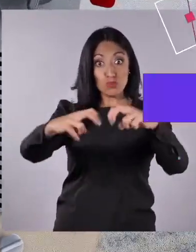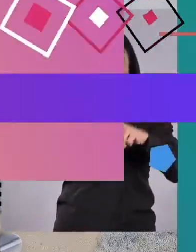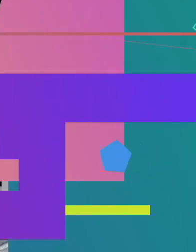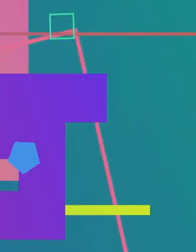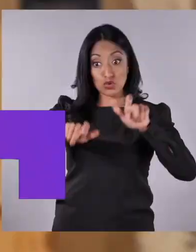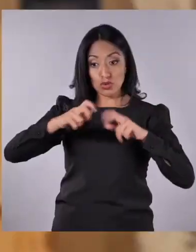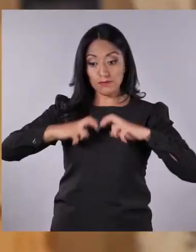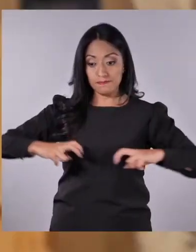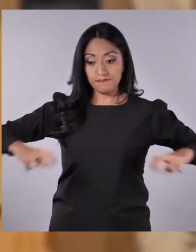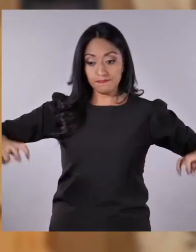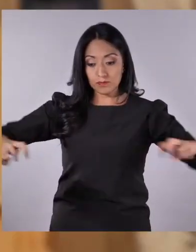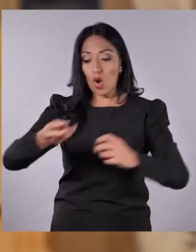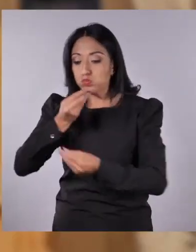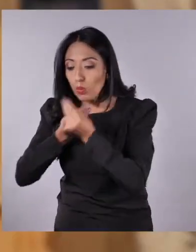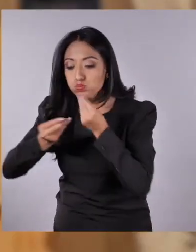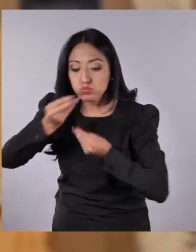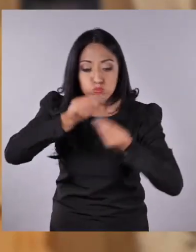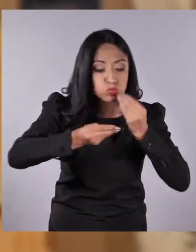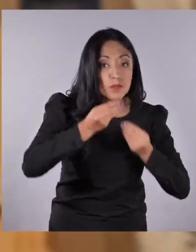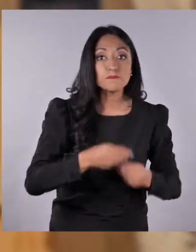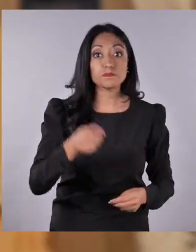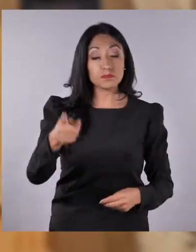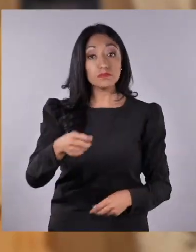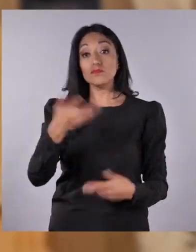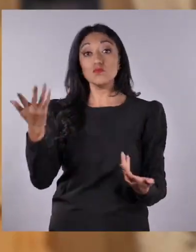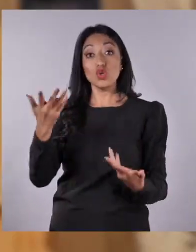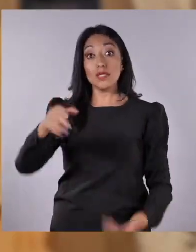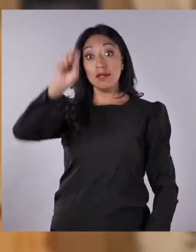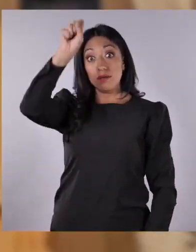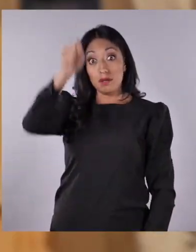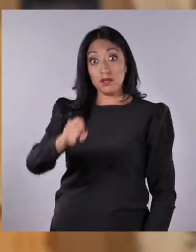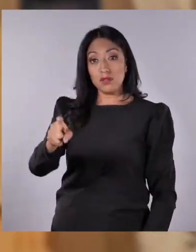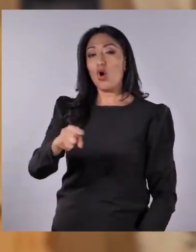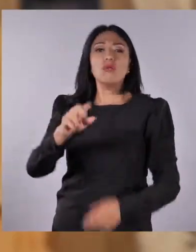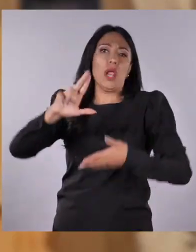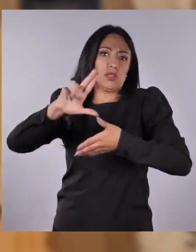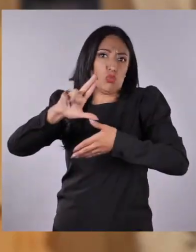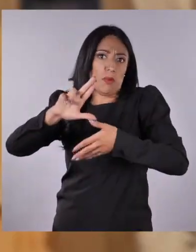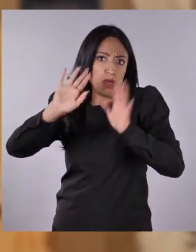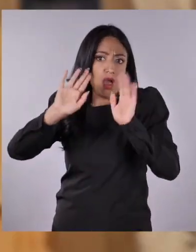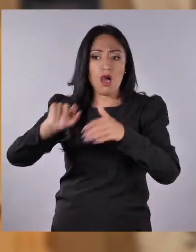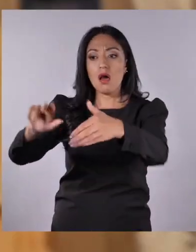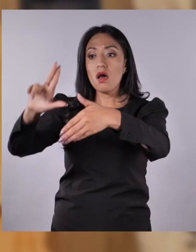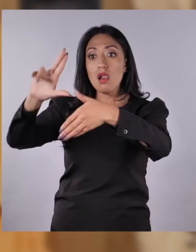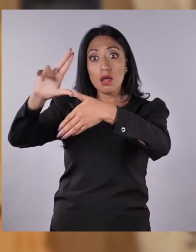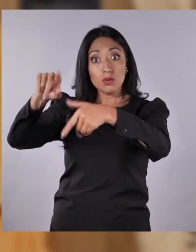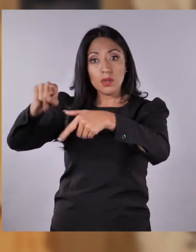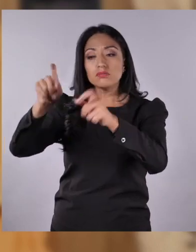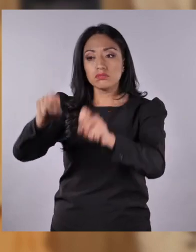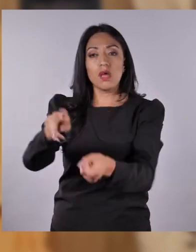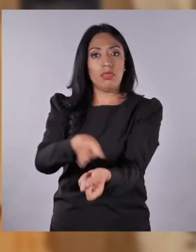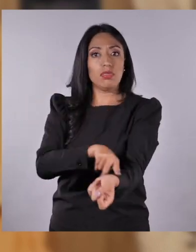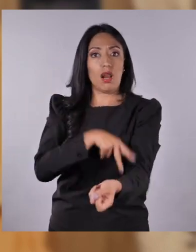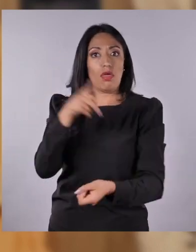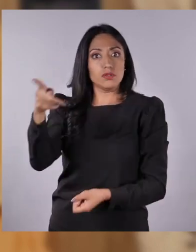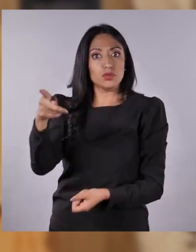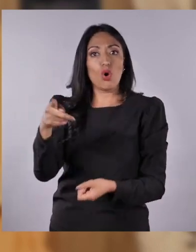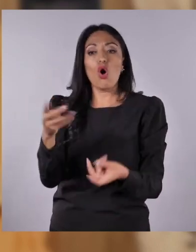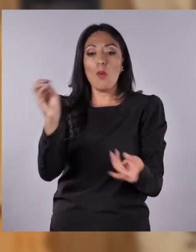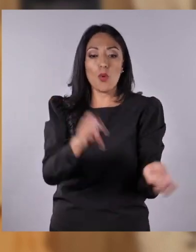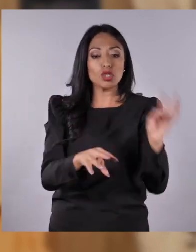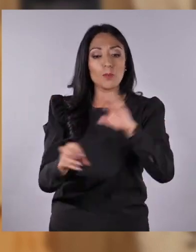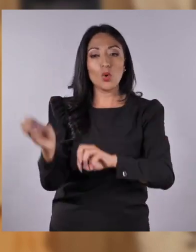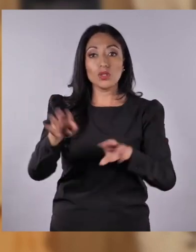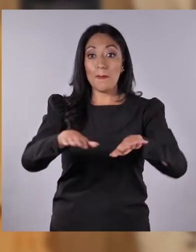para compartirla. En muchos pueblos y nacionalidades andinas de toda América Latina existe esta tradición de preparar